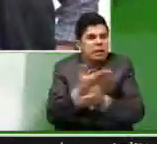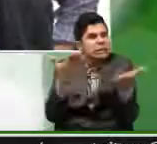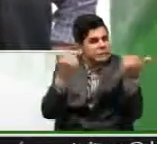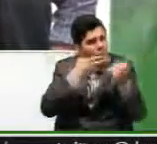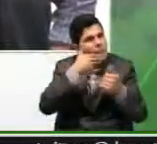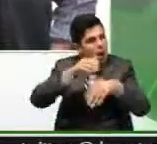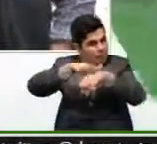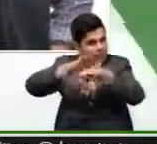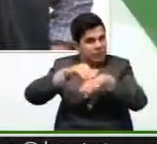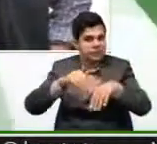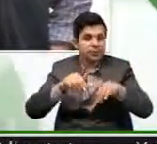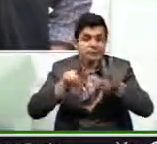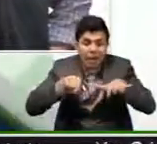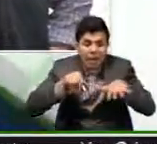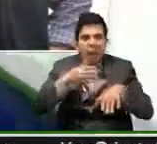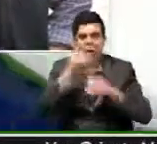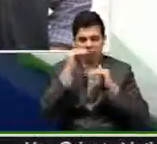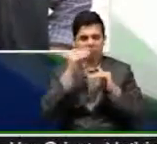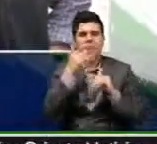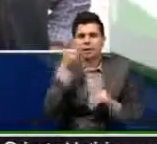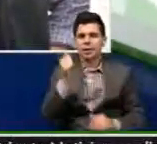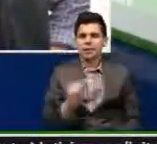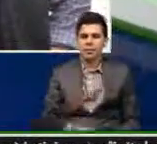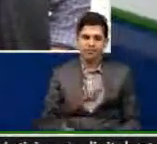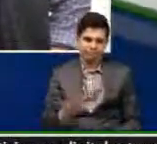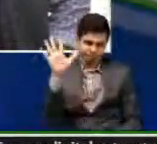vida desde cúcuta leonardo pequeño cariz oriente noticias